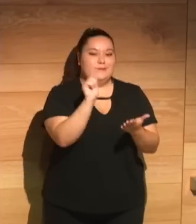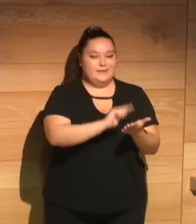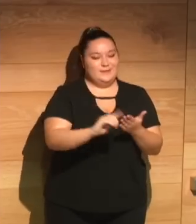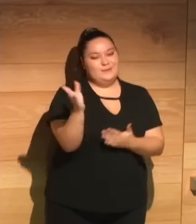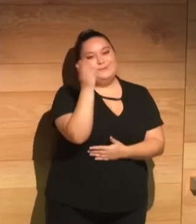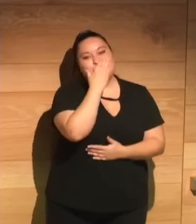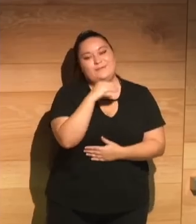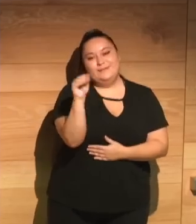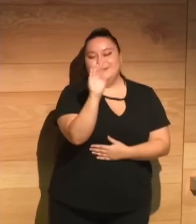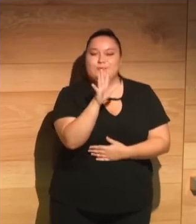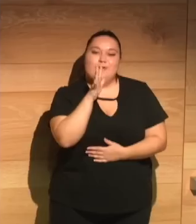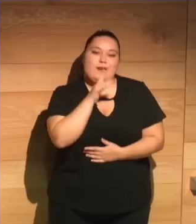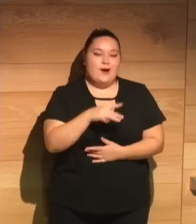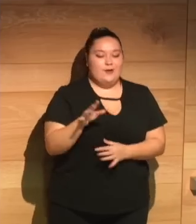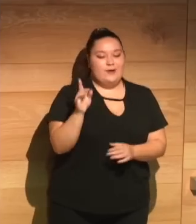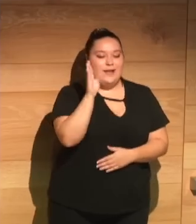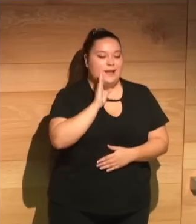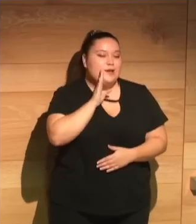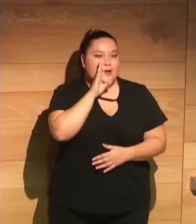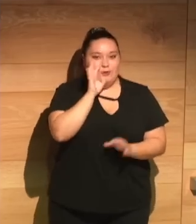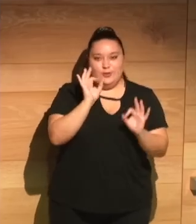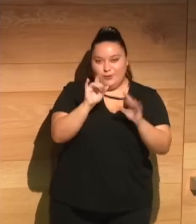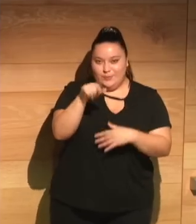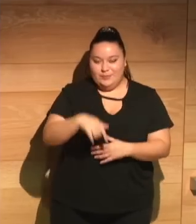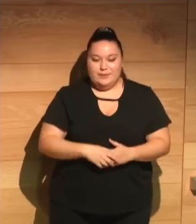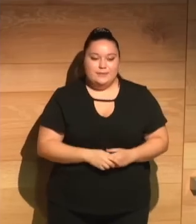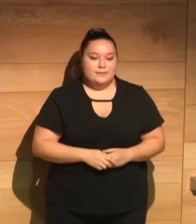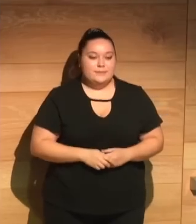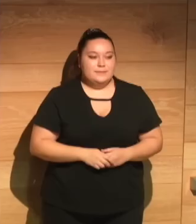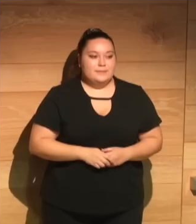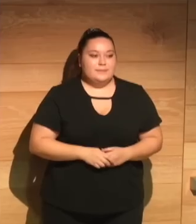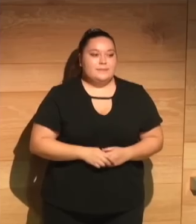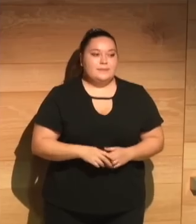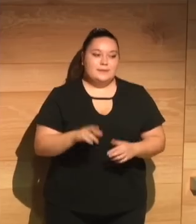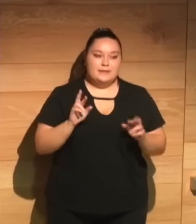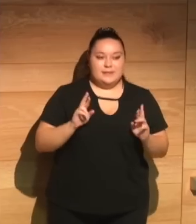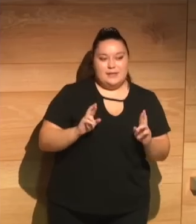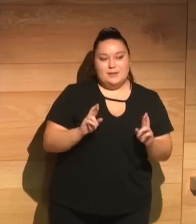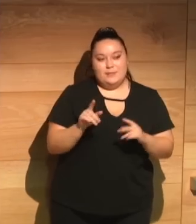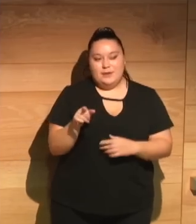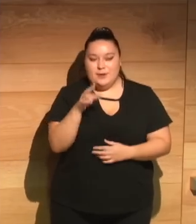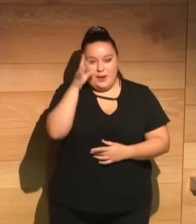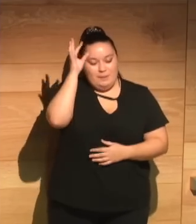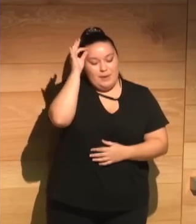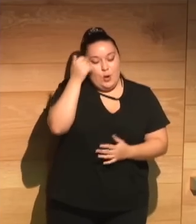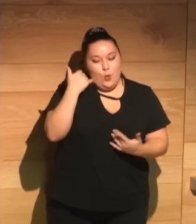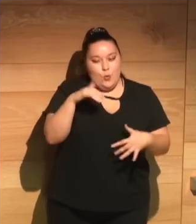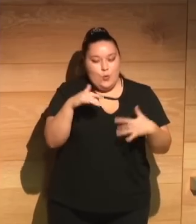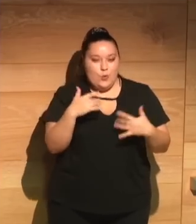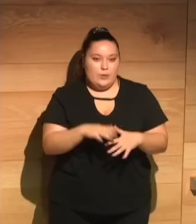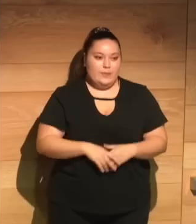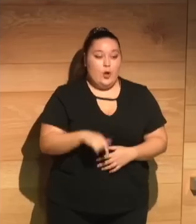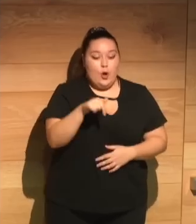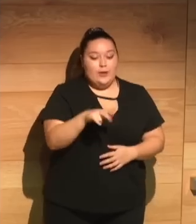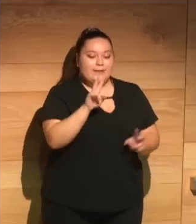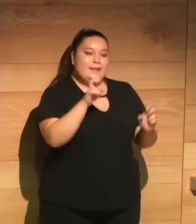convirtiendo además en un mito erótico, Juan. Y el pelete, perdóname. Y el peletito. Y el pelete que se y ha el puesto, peletito, que bueno, es insultante. Un poco, tampoco ¿no? vamos a hablar de